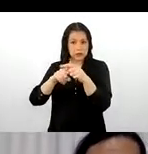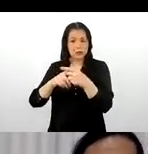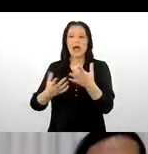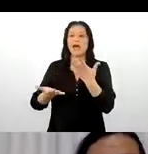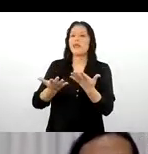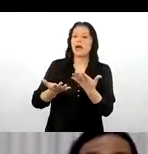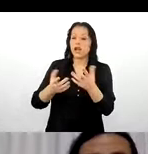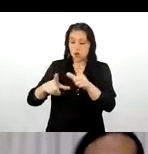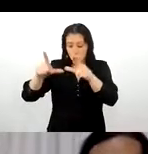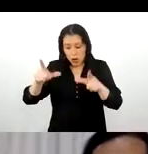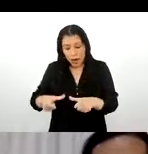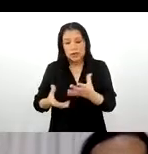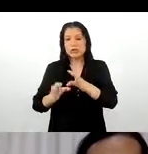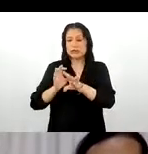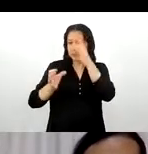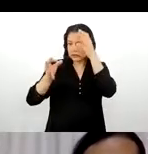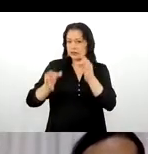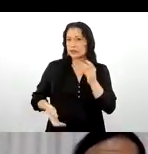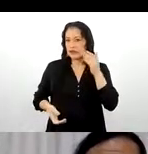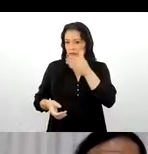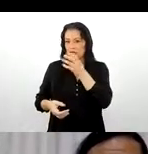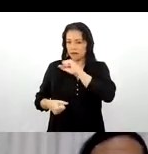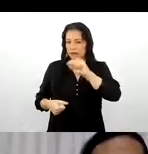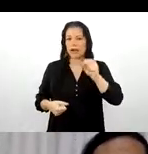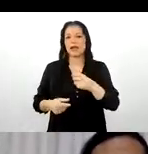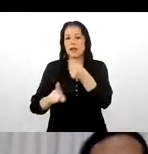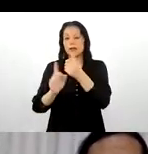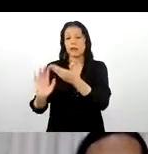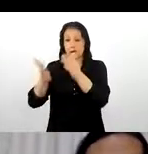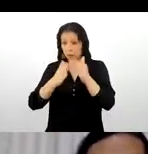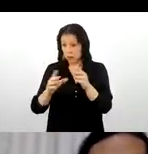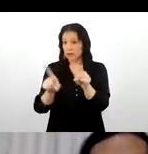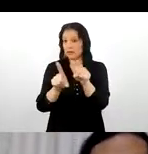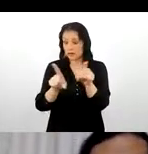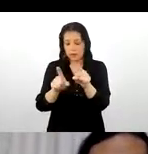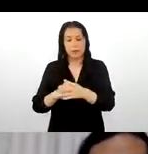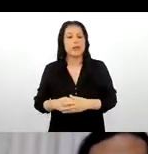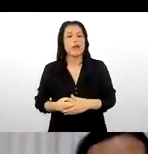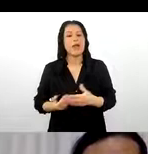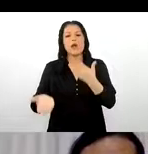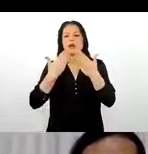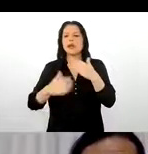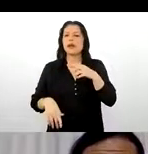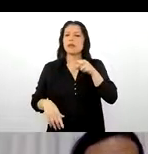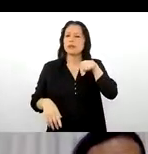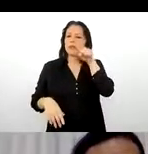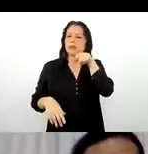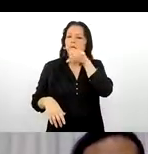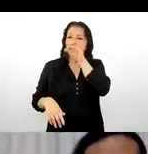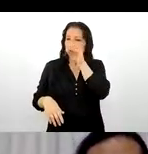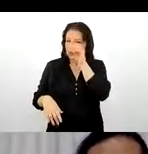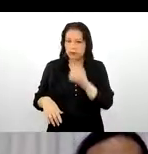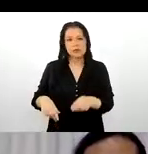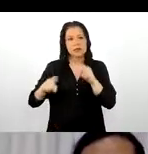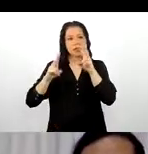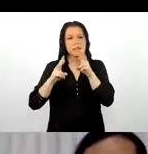donde es gestionado por las propias comunidades. Y cuando hablamos de estadísticas, hablamos pues de pandemia,